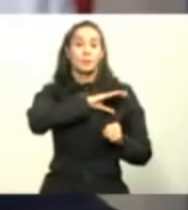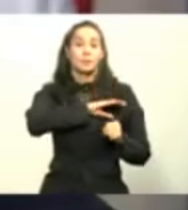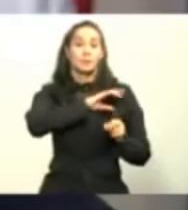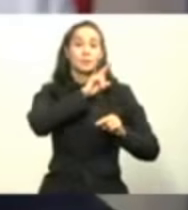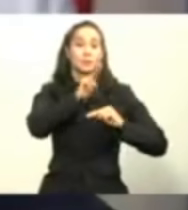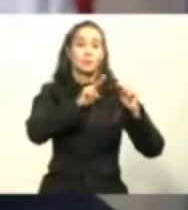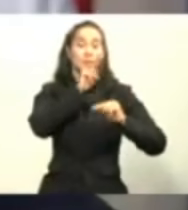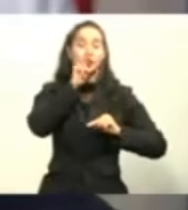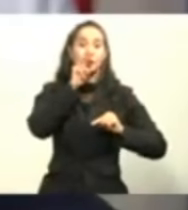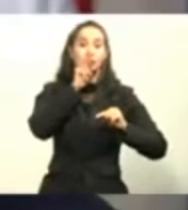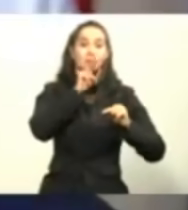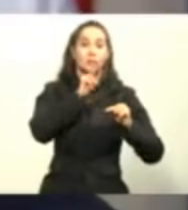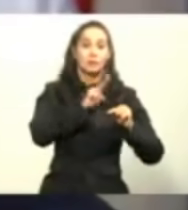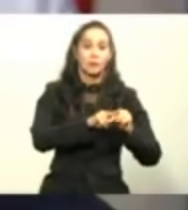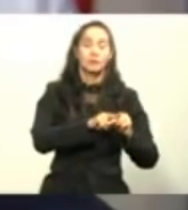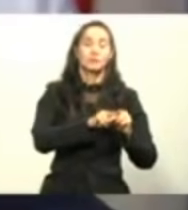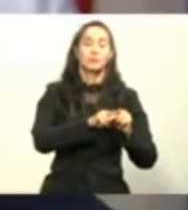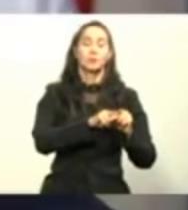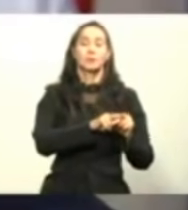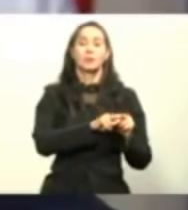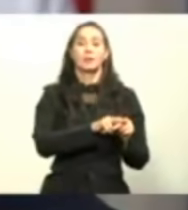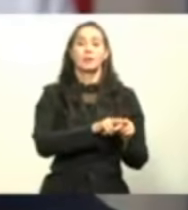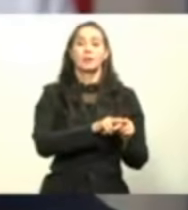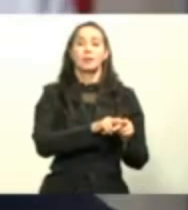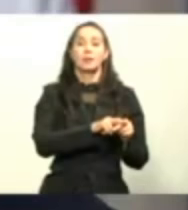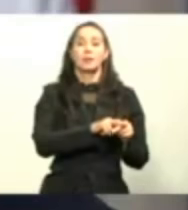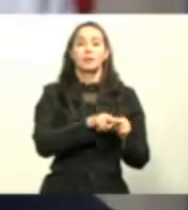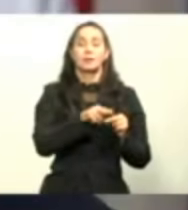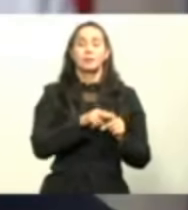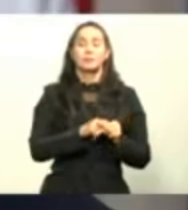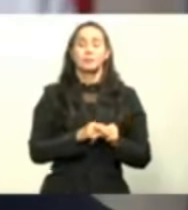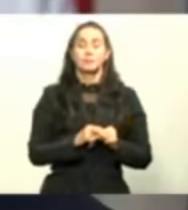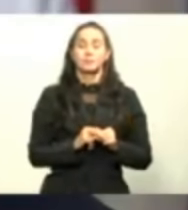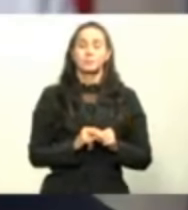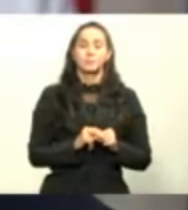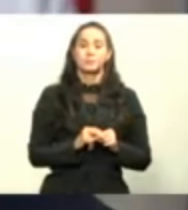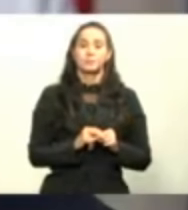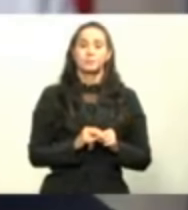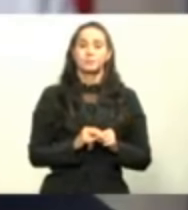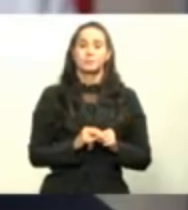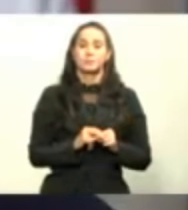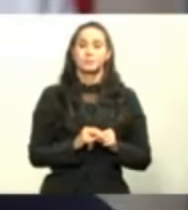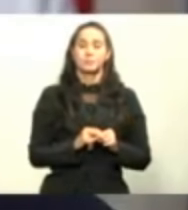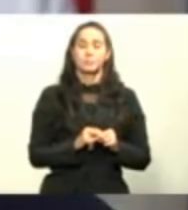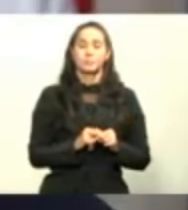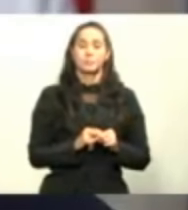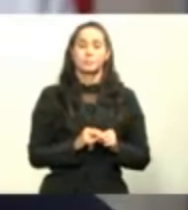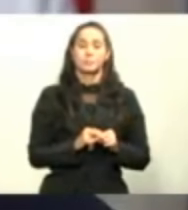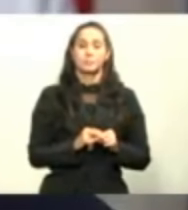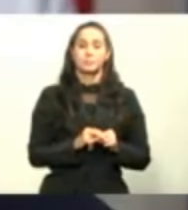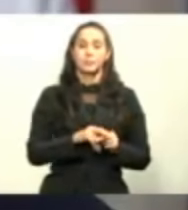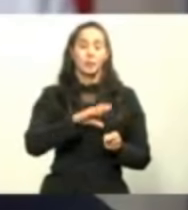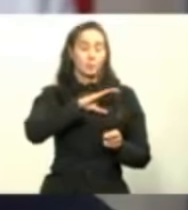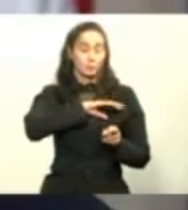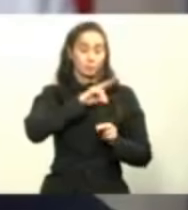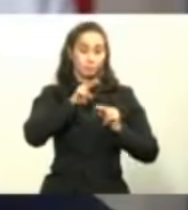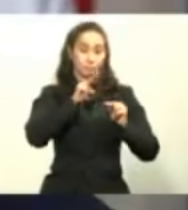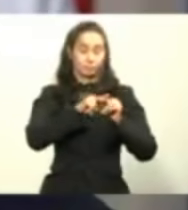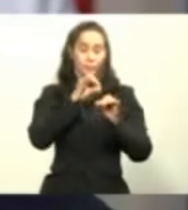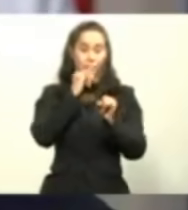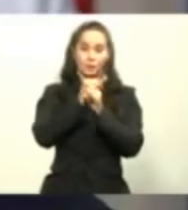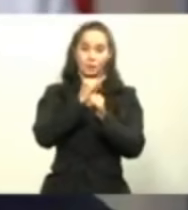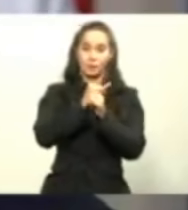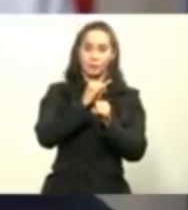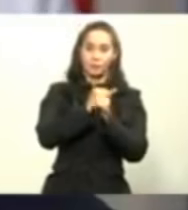Nacional, que es la institución que en términos numéricos lleva